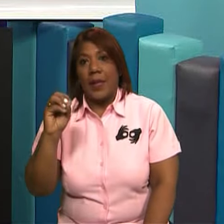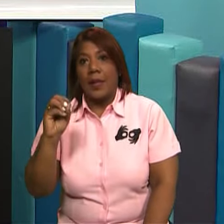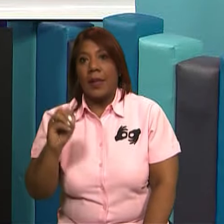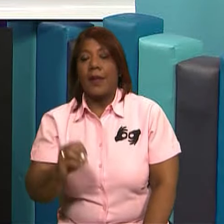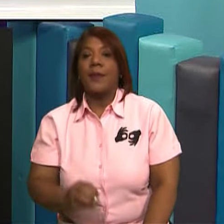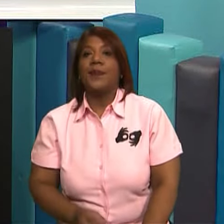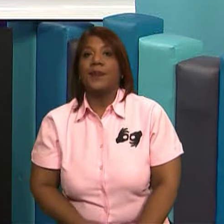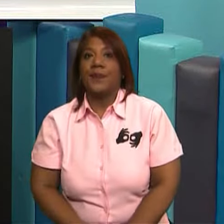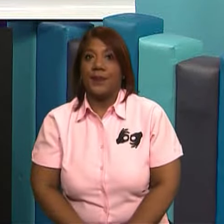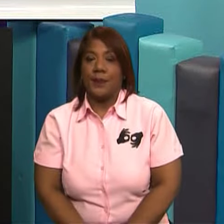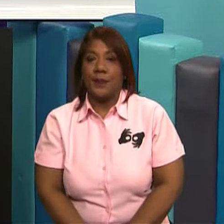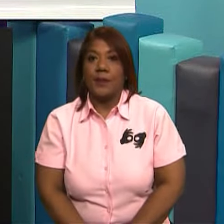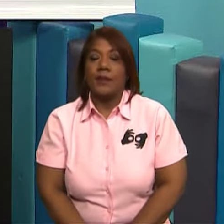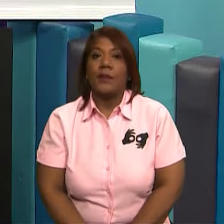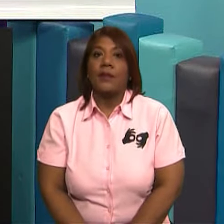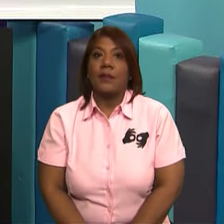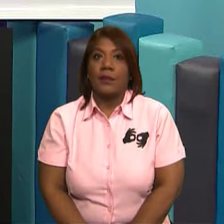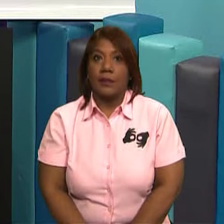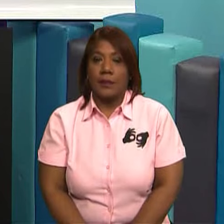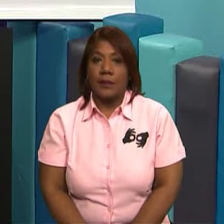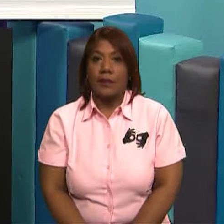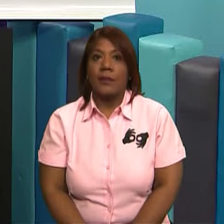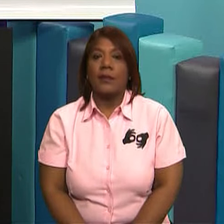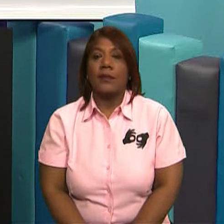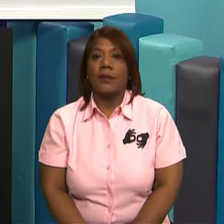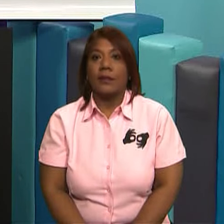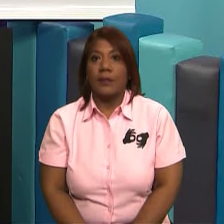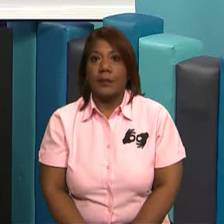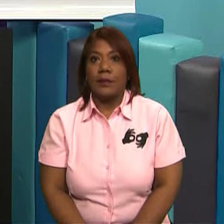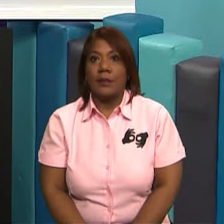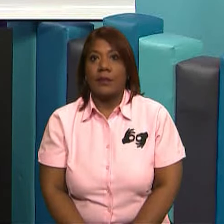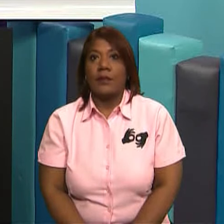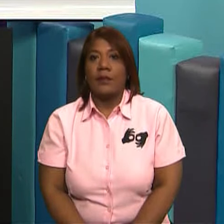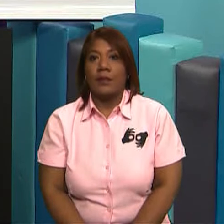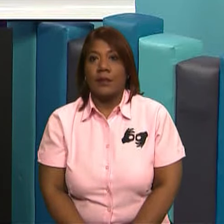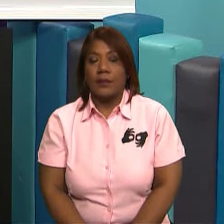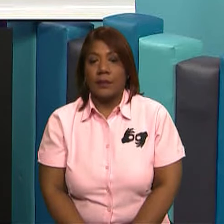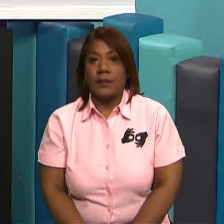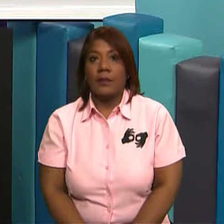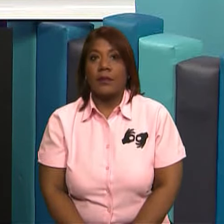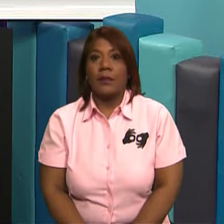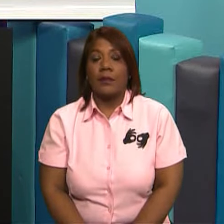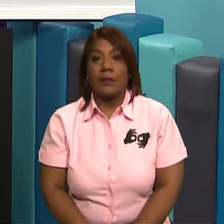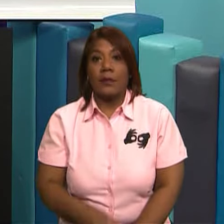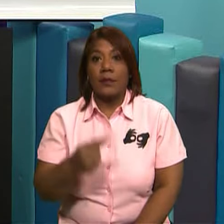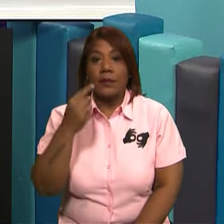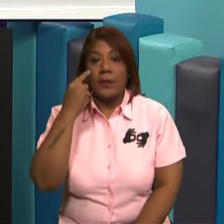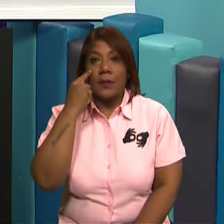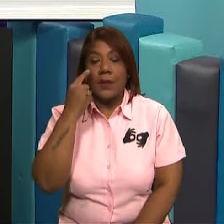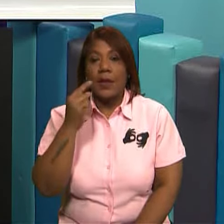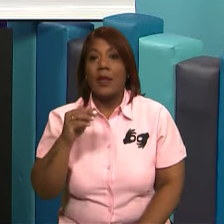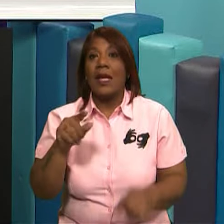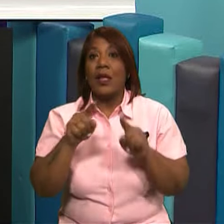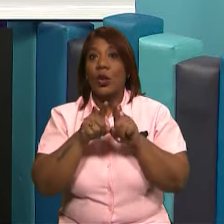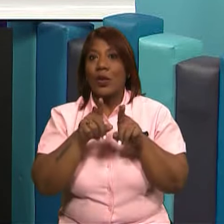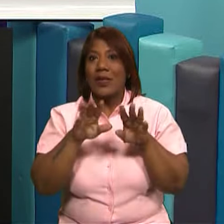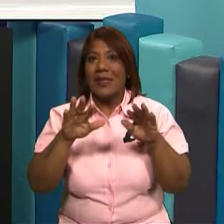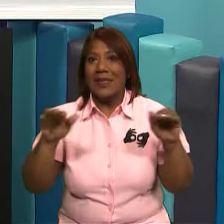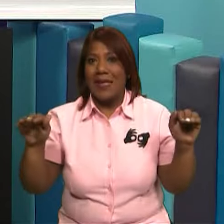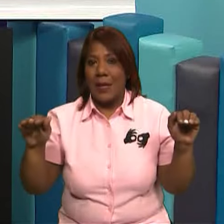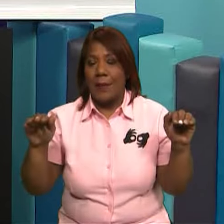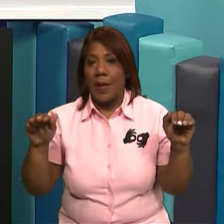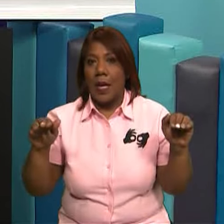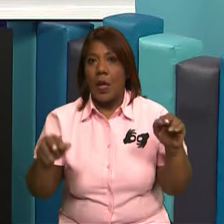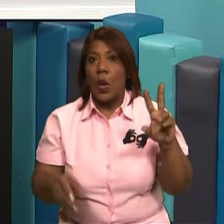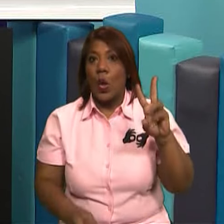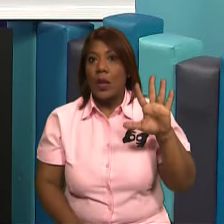haría falta para llegar al 70, que es 20. Luego que descomponemos los números para